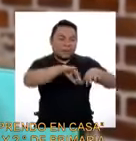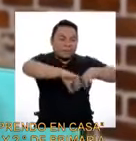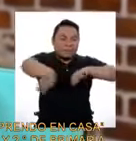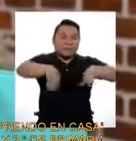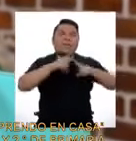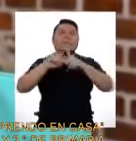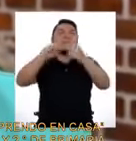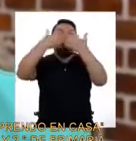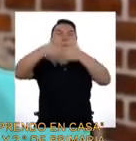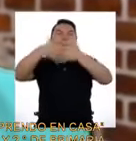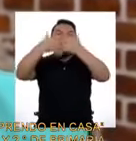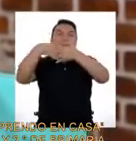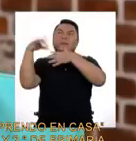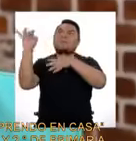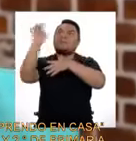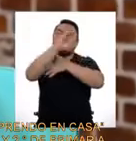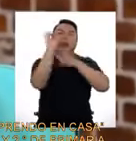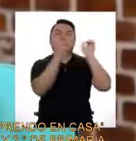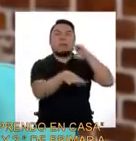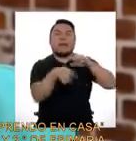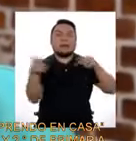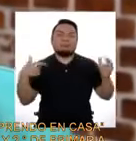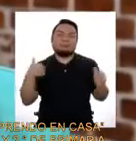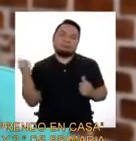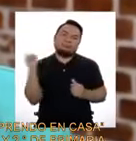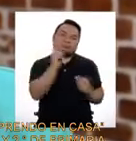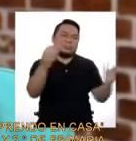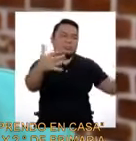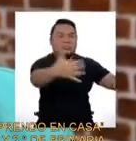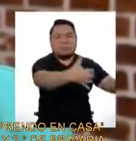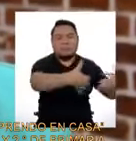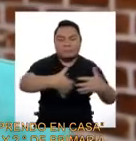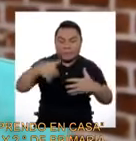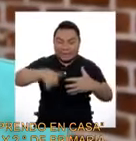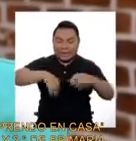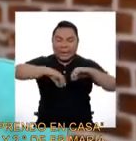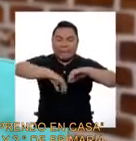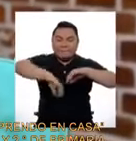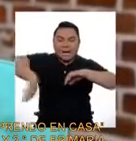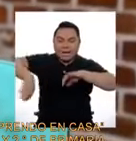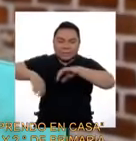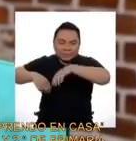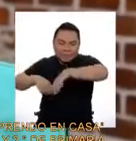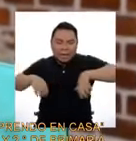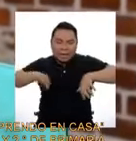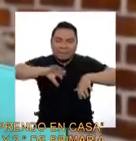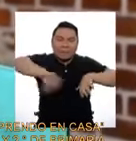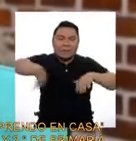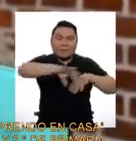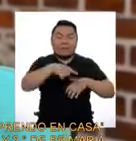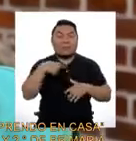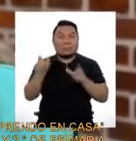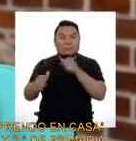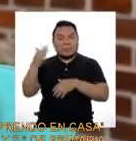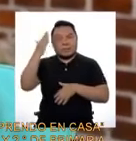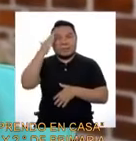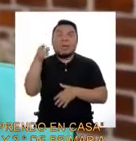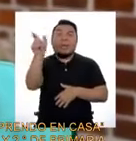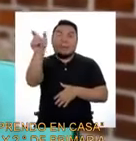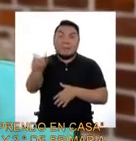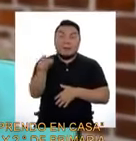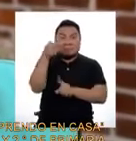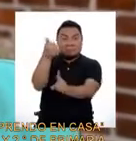diferentes empresas, organizaciones, instituciones y también personas particulares que nos